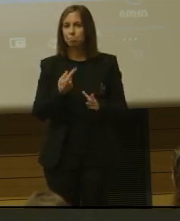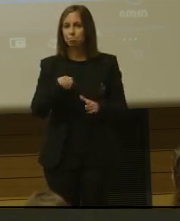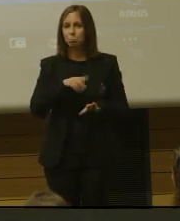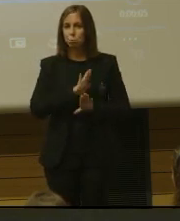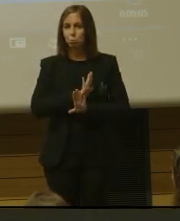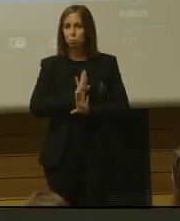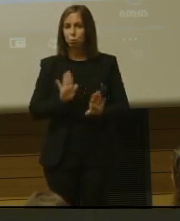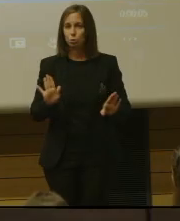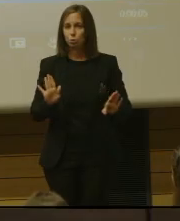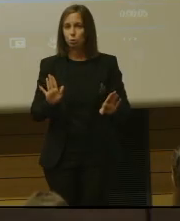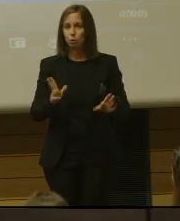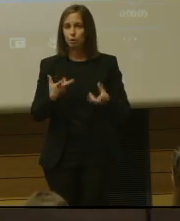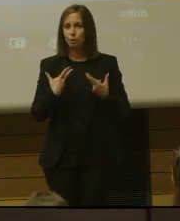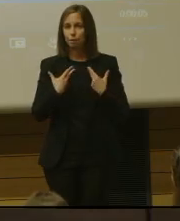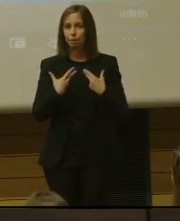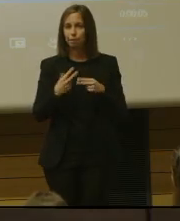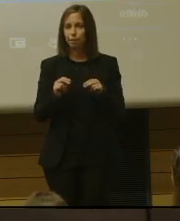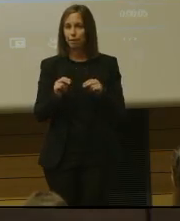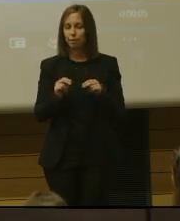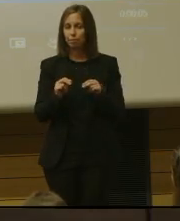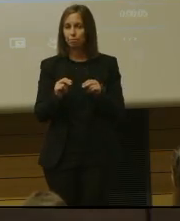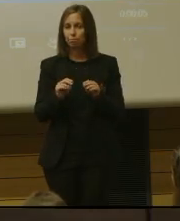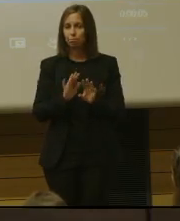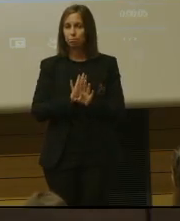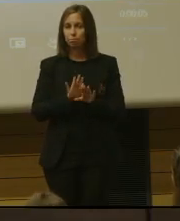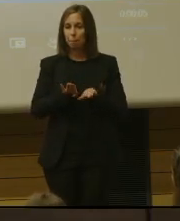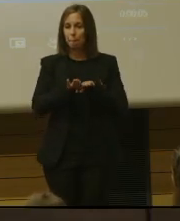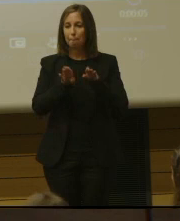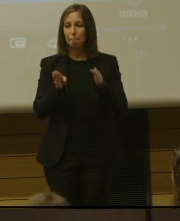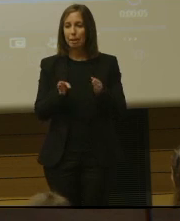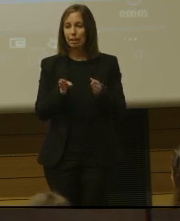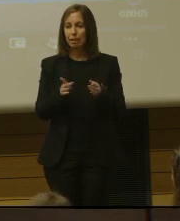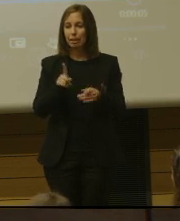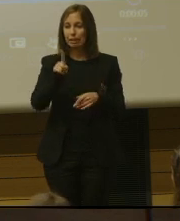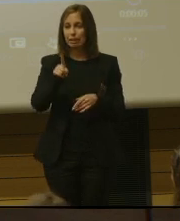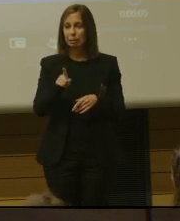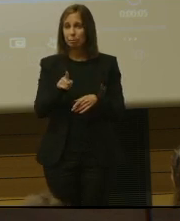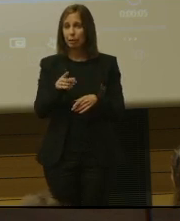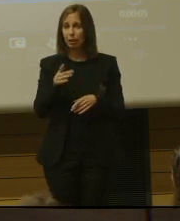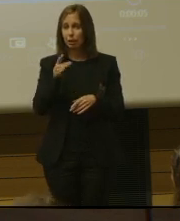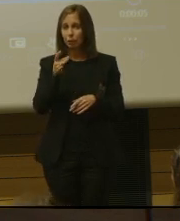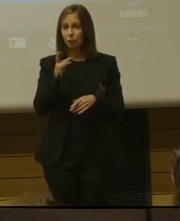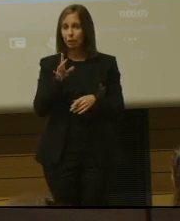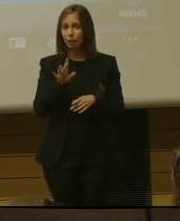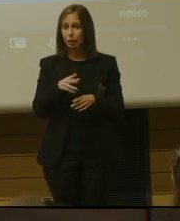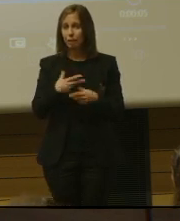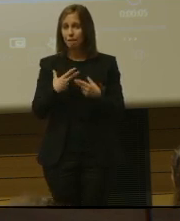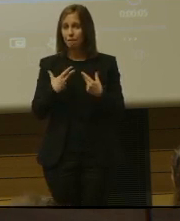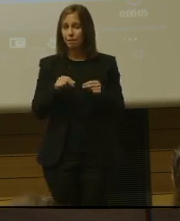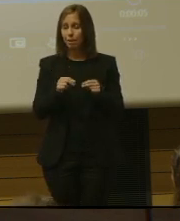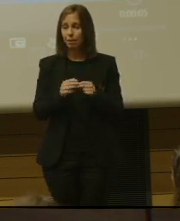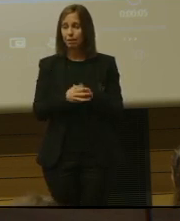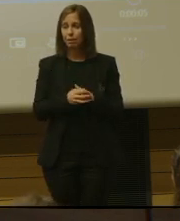parte finalizamos, ¿no?, la mesa y no sé si también todo ya.